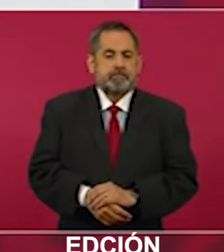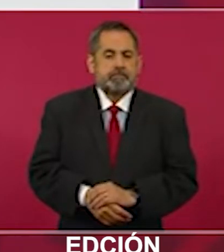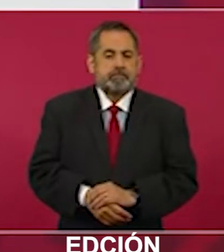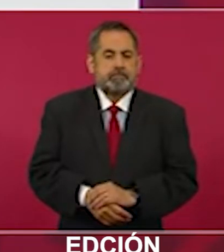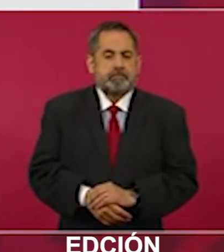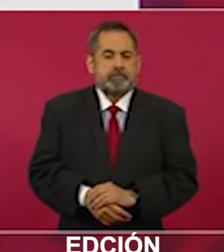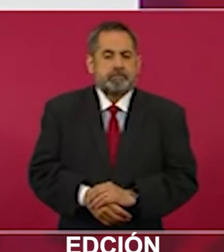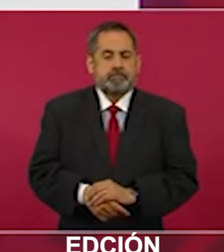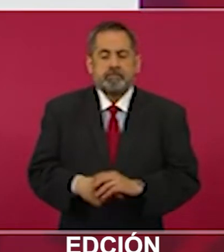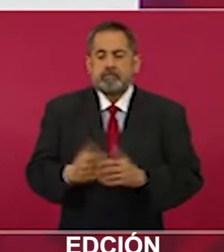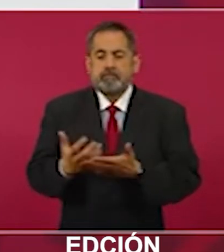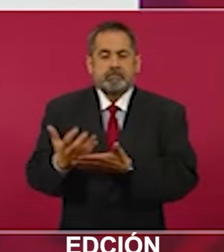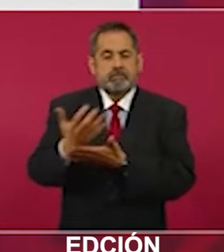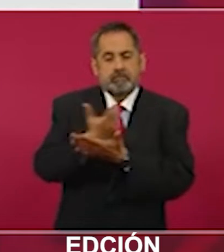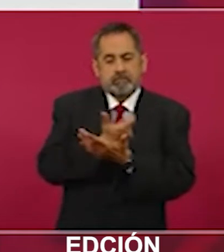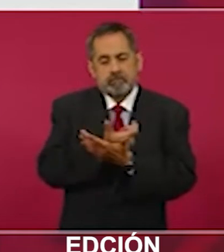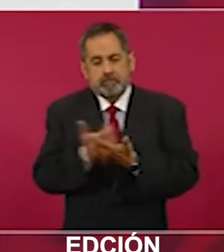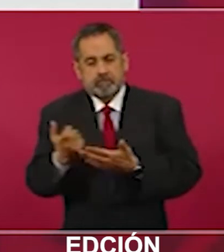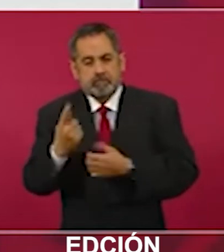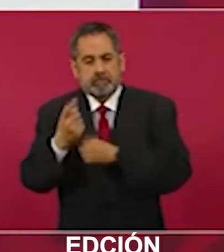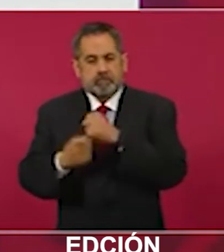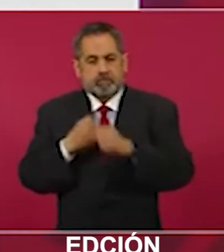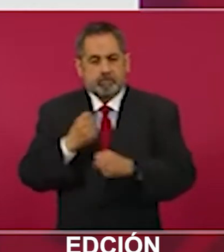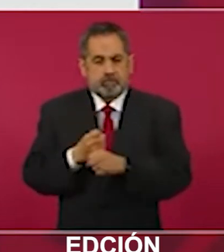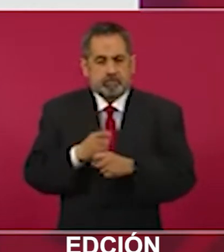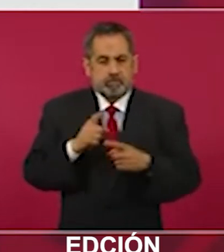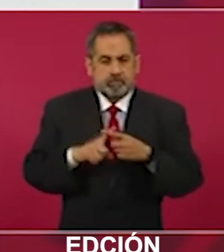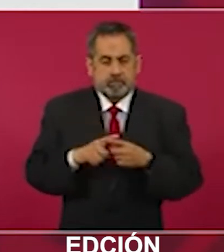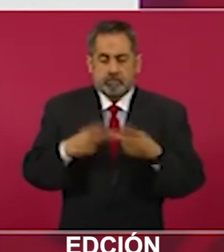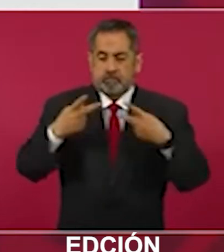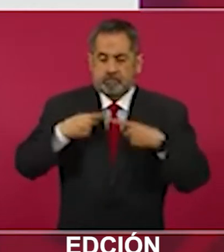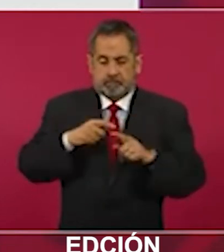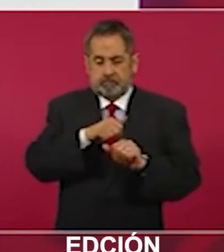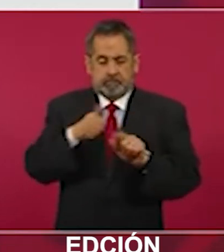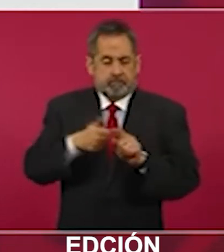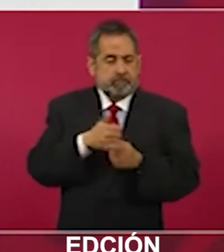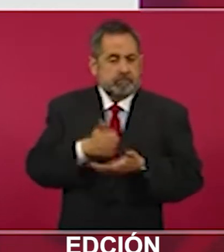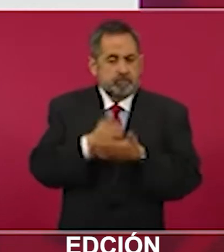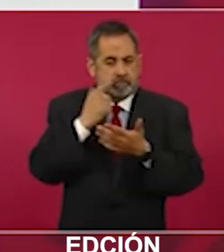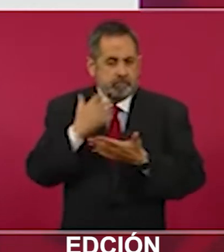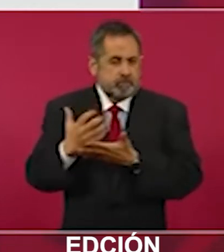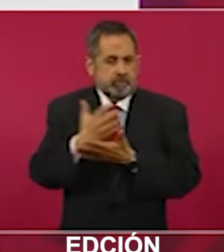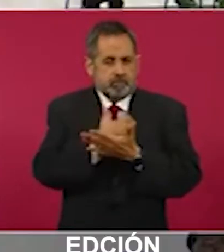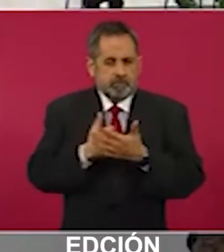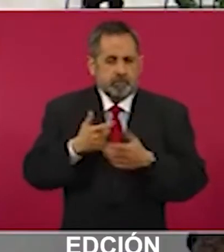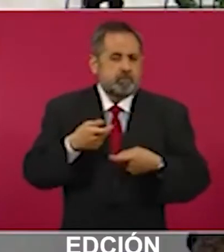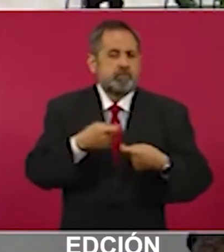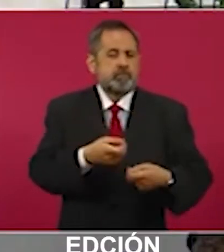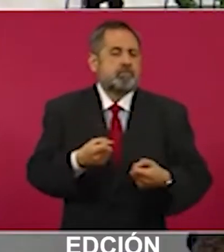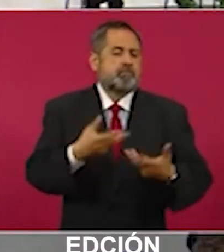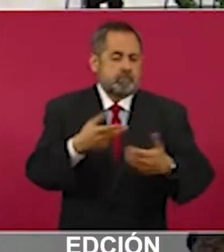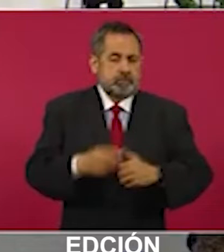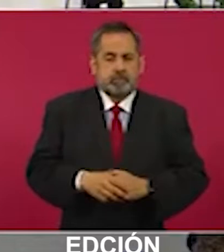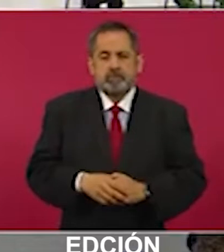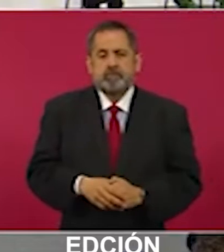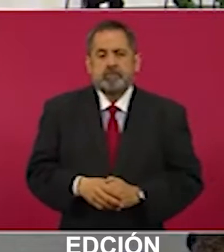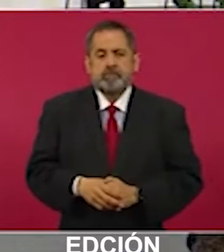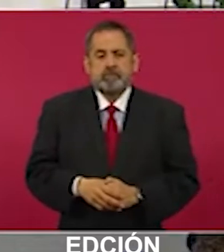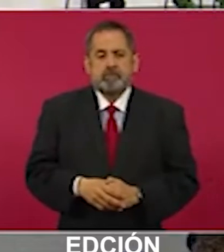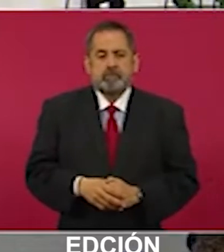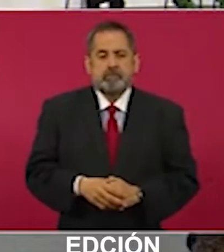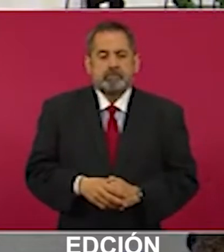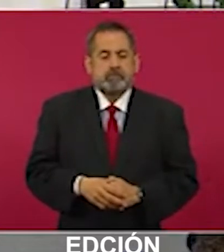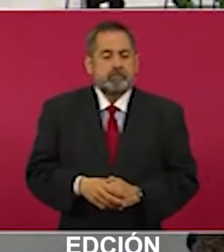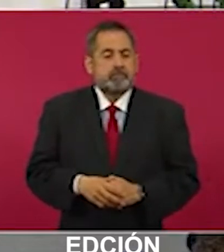El sueldo anual, el personal civil que tenía a su cargo,